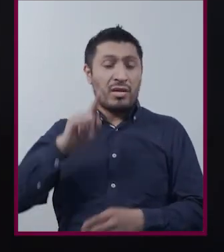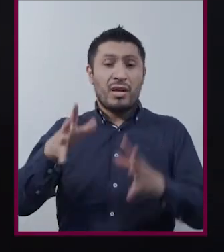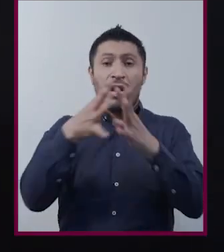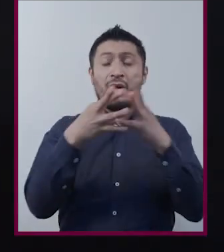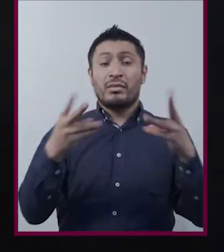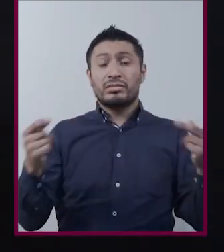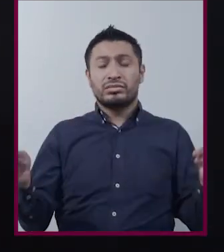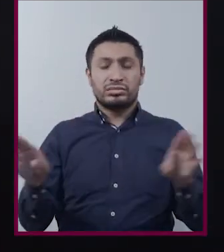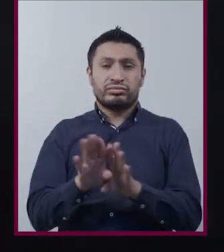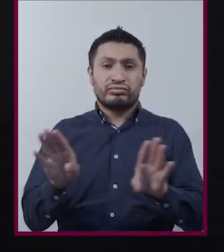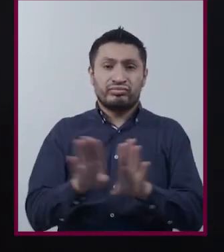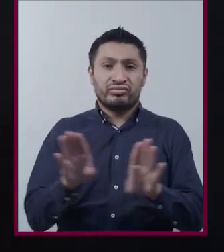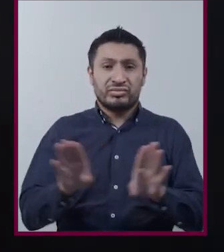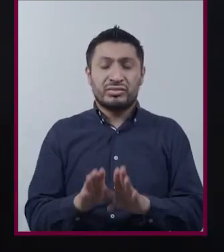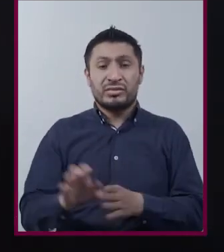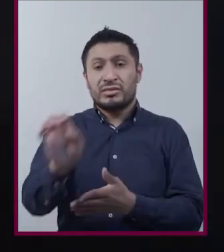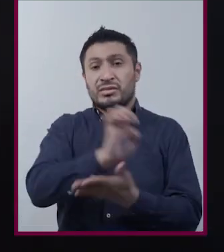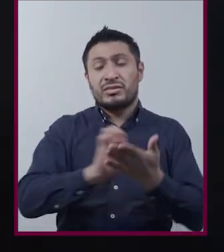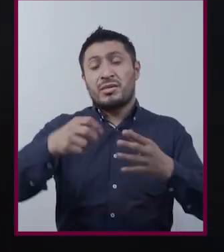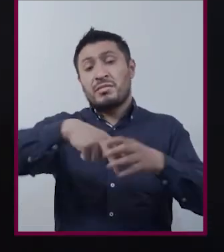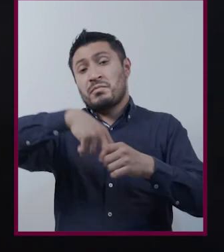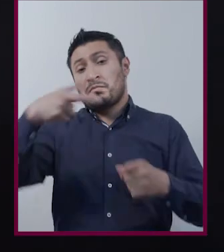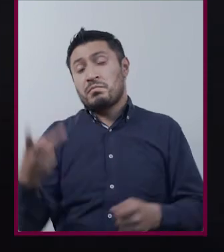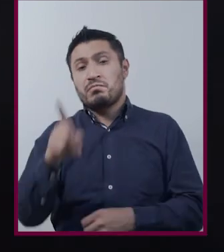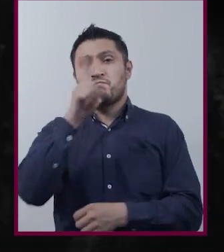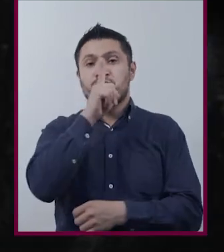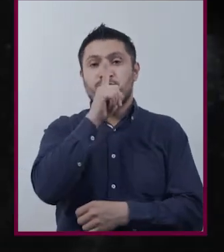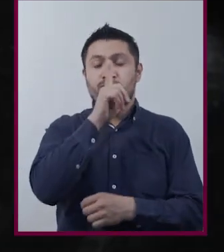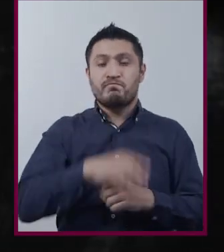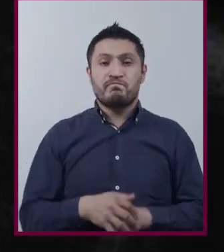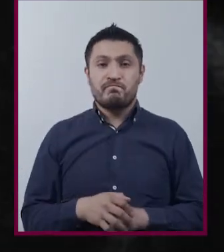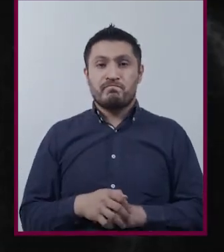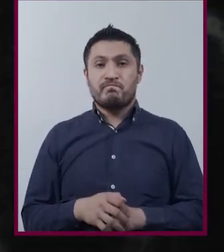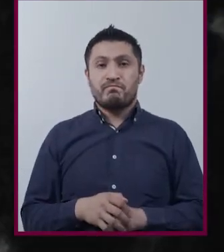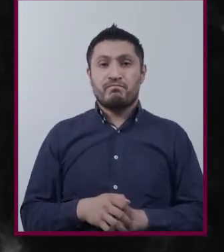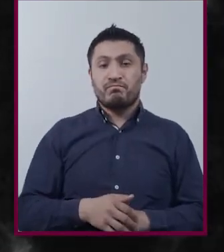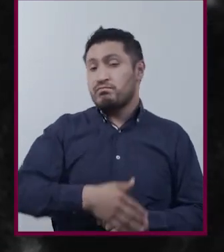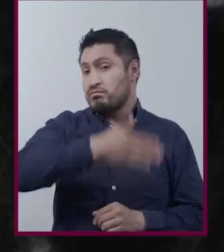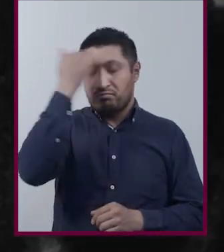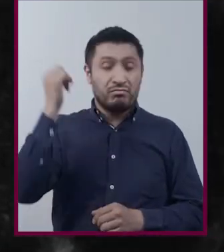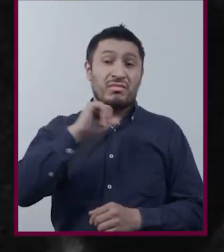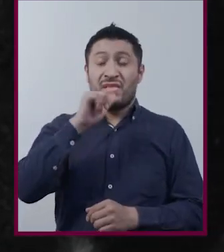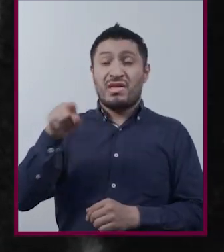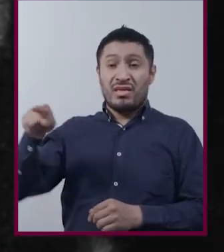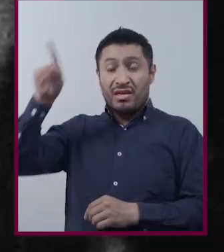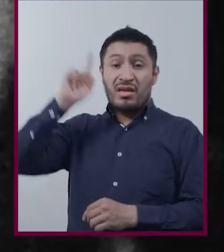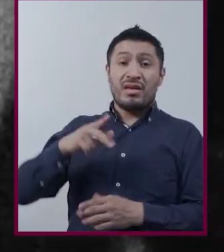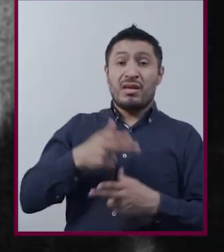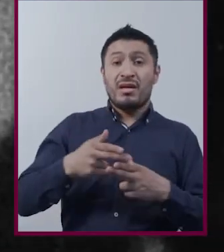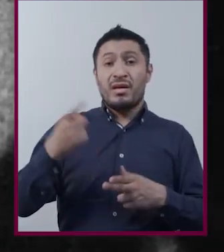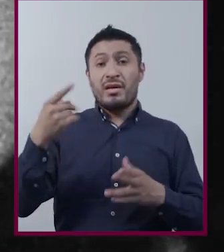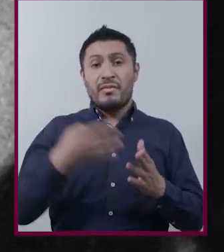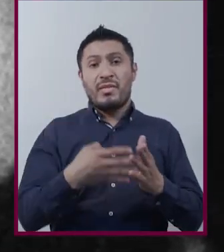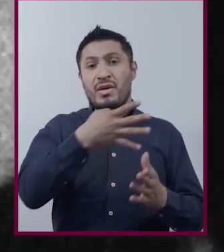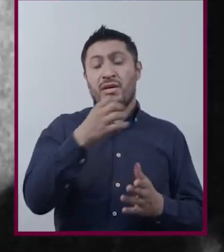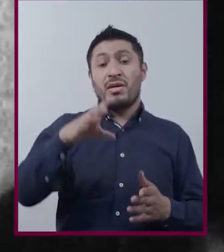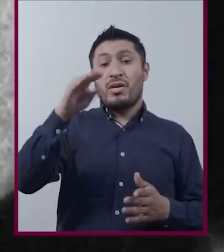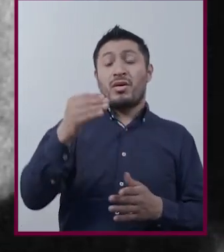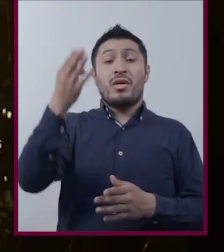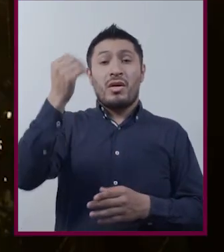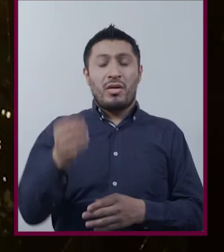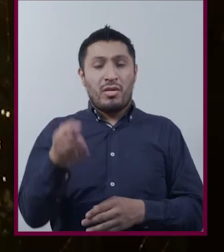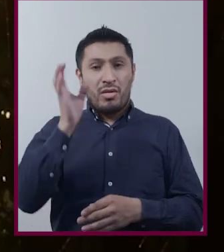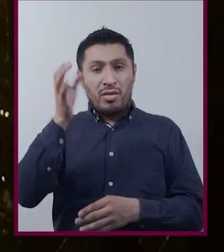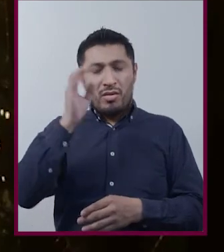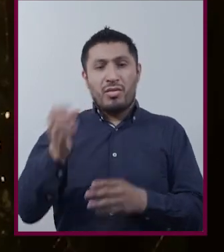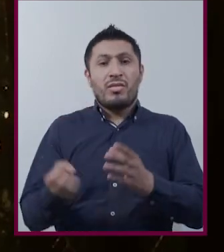desvaneció, dejando los escenarios vacíos y en silencio. No se supo nada de ella hasta 1999,